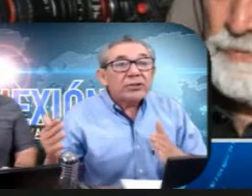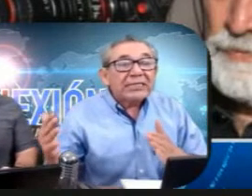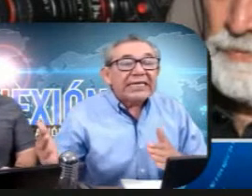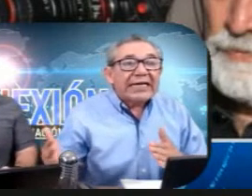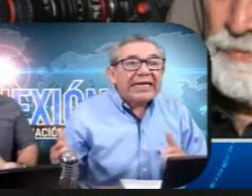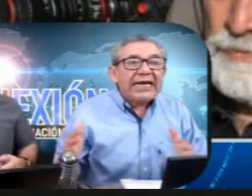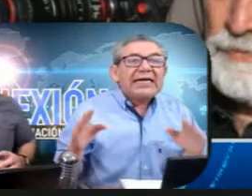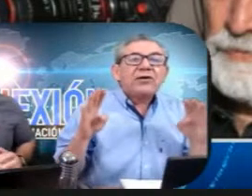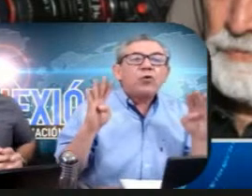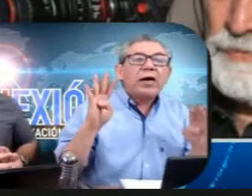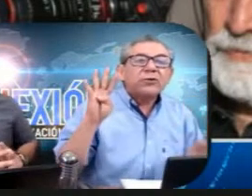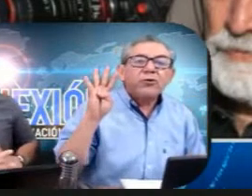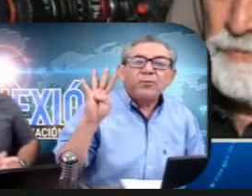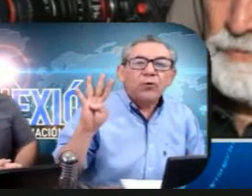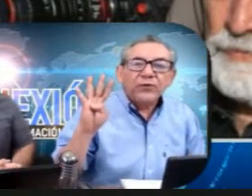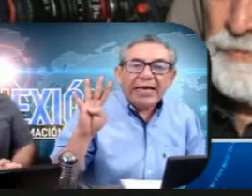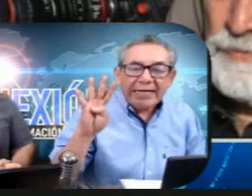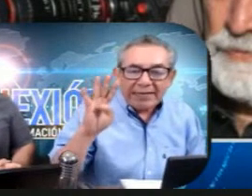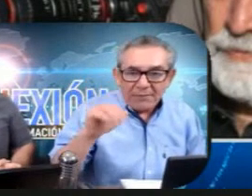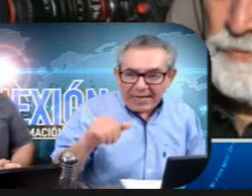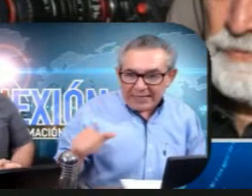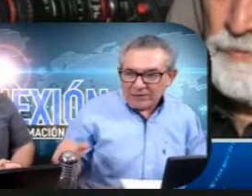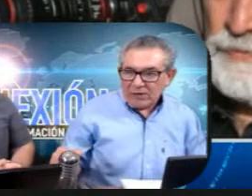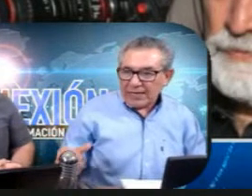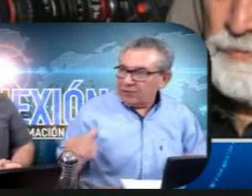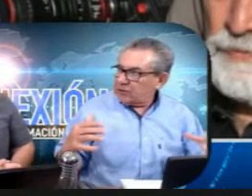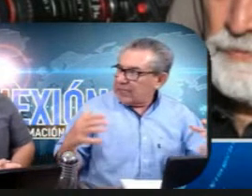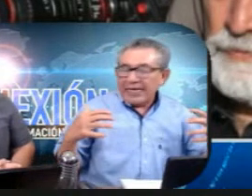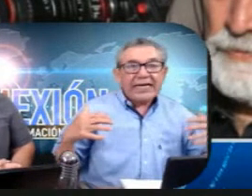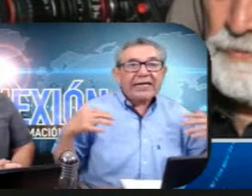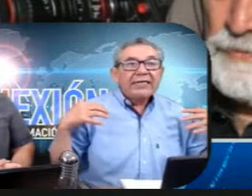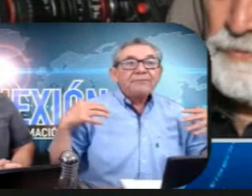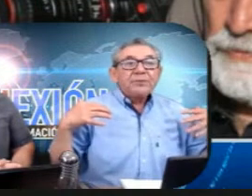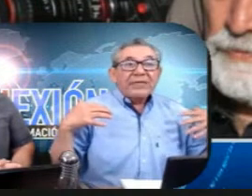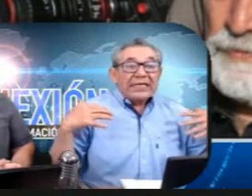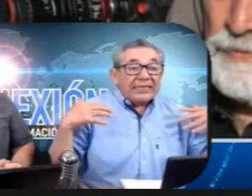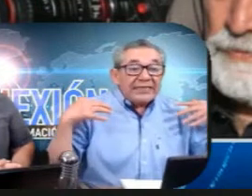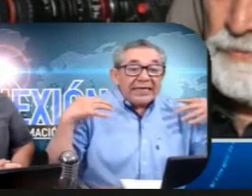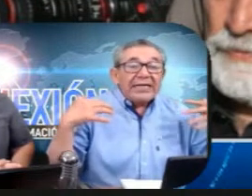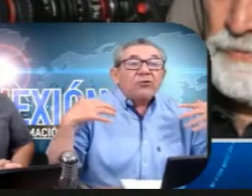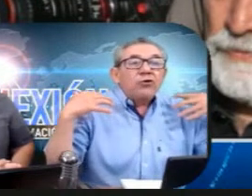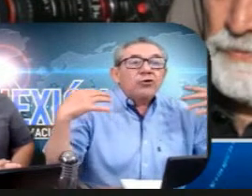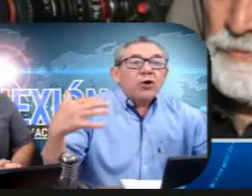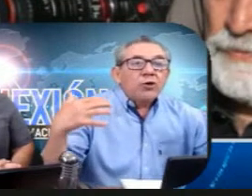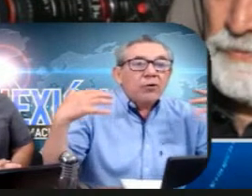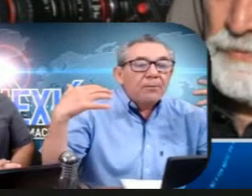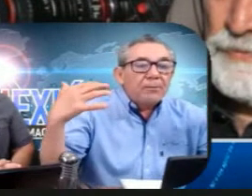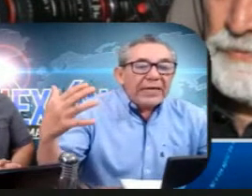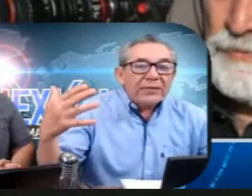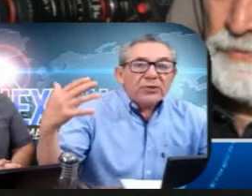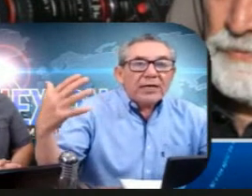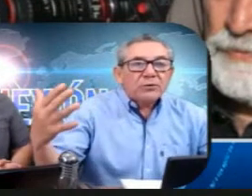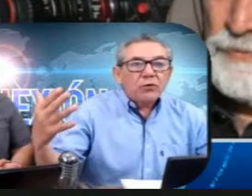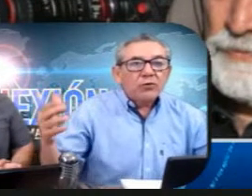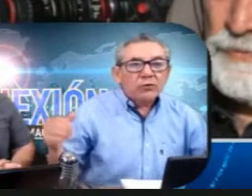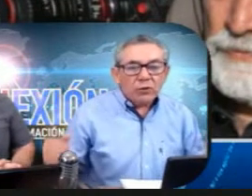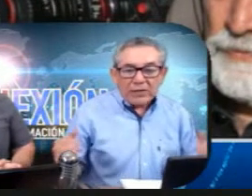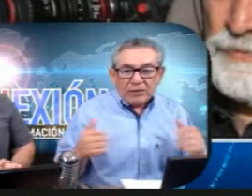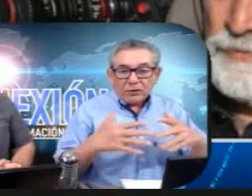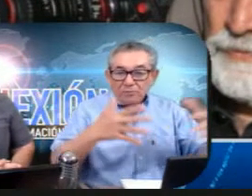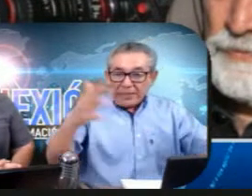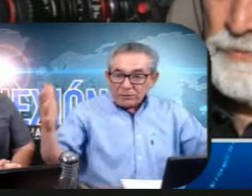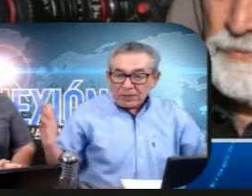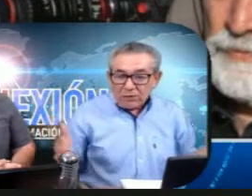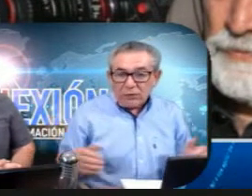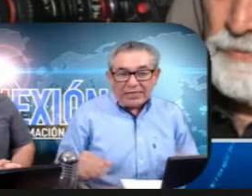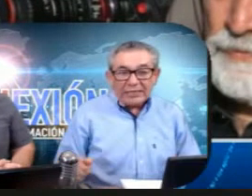se creían el cuarto poder en México, aquellos que creían que tenían el control completo y absoluto de los medios